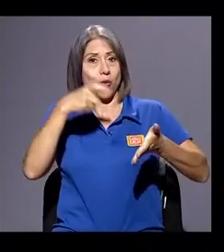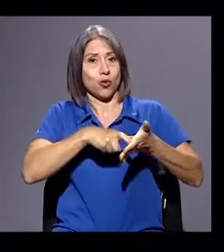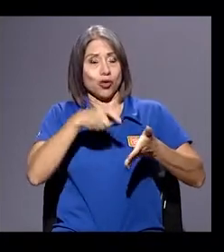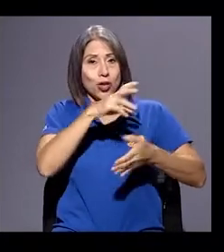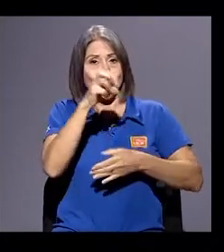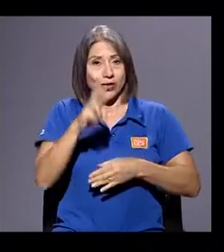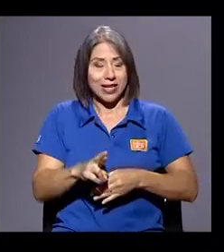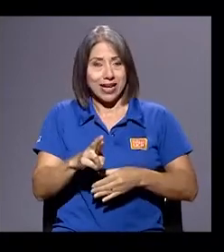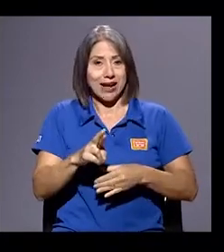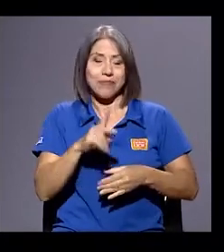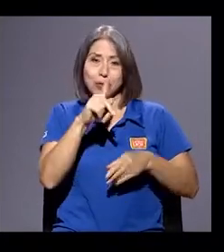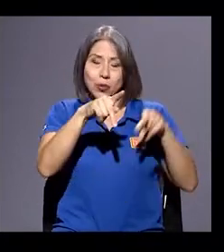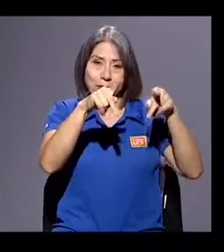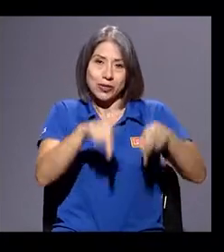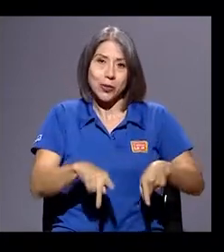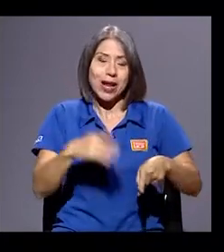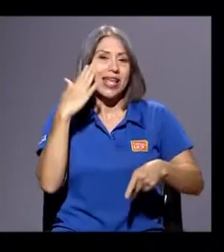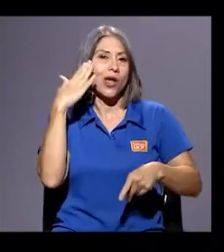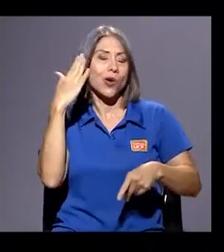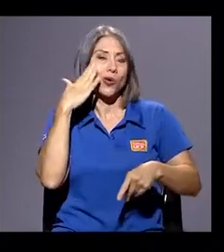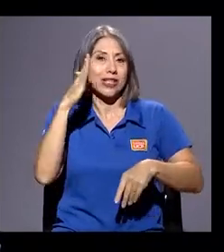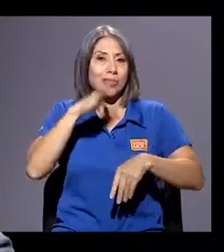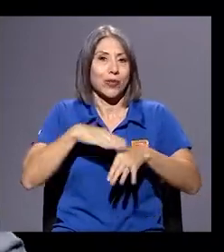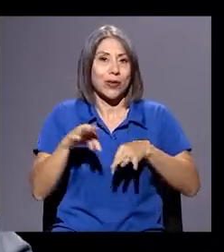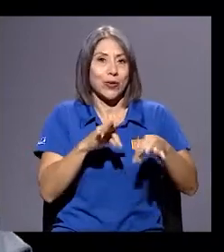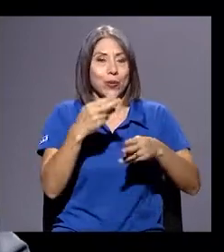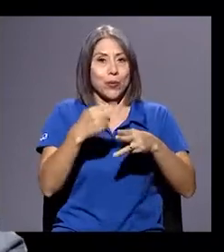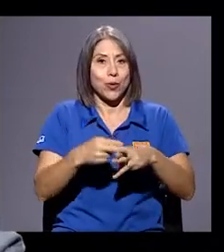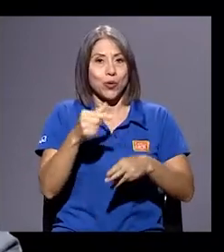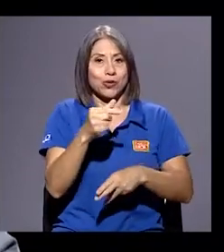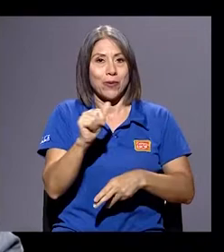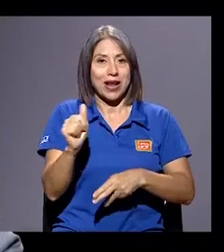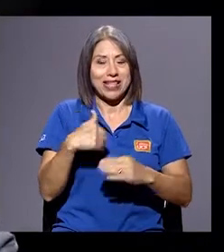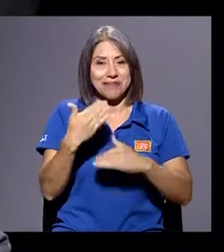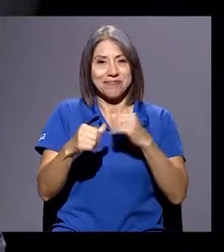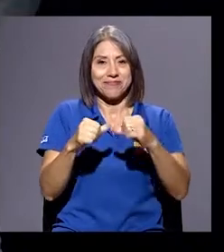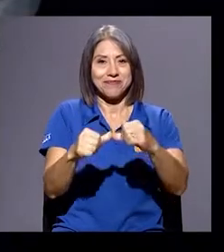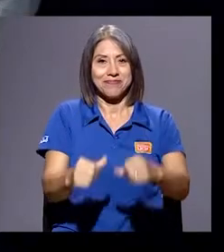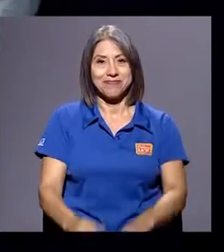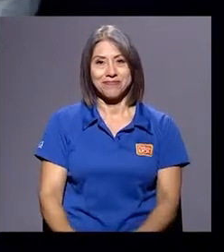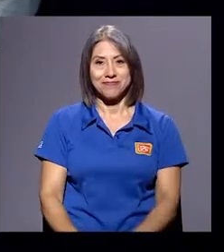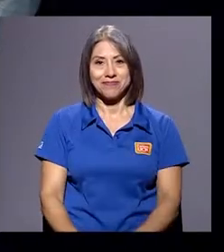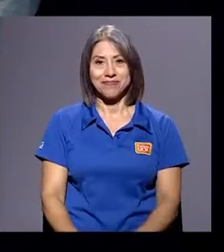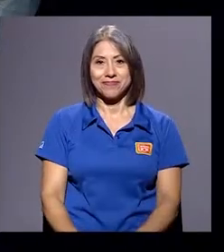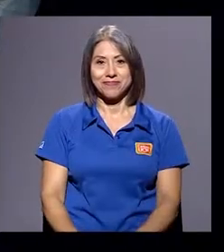y sobre todo una persona que conoce del sector, don Gustavo Araya. Ya casi regresamos.